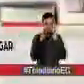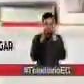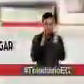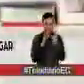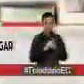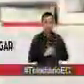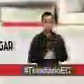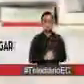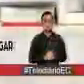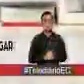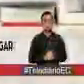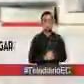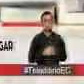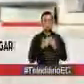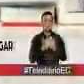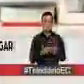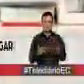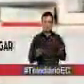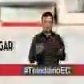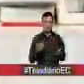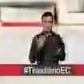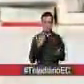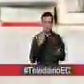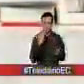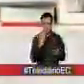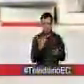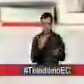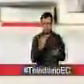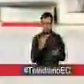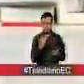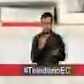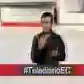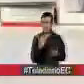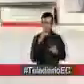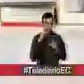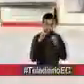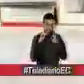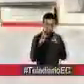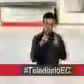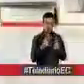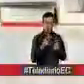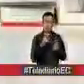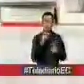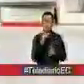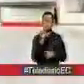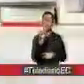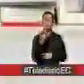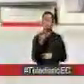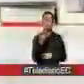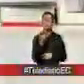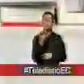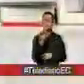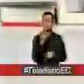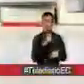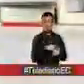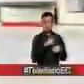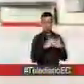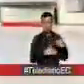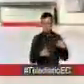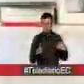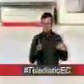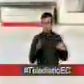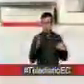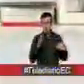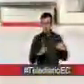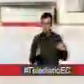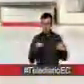alimentaria. Producto de ese crucero de investigación es que se destinen los periodos de las